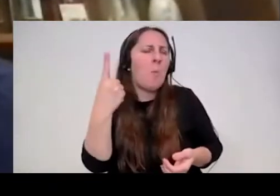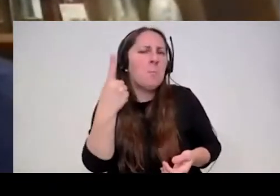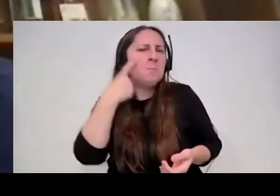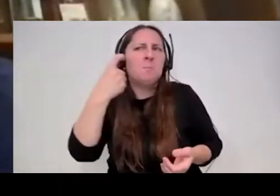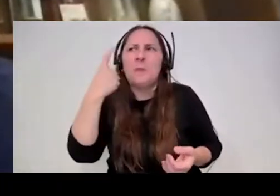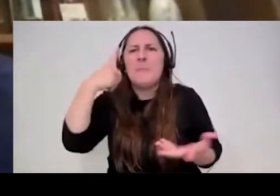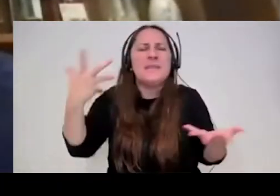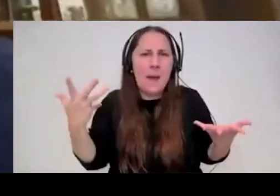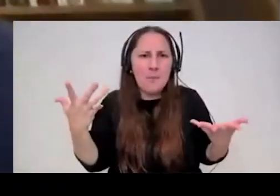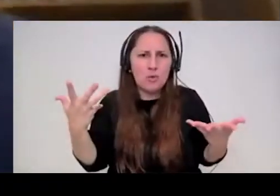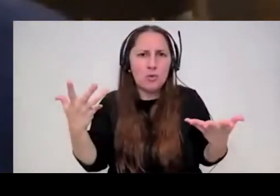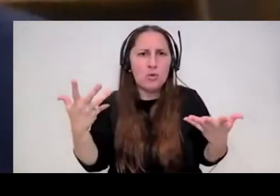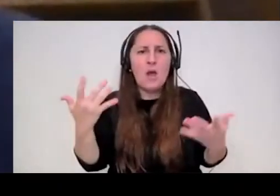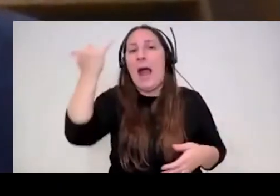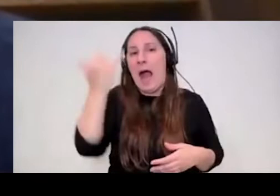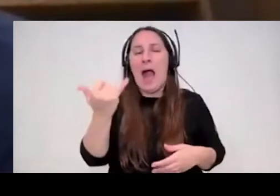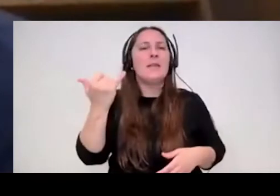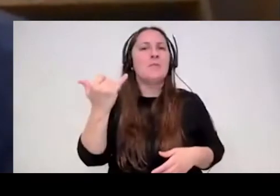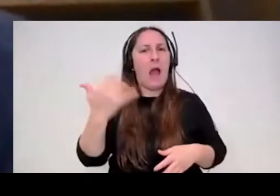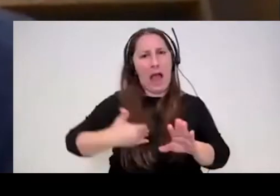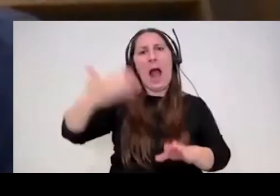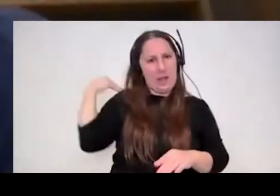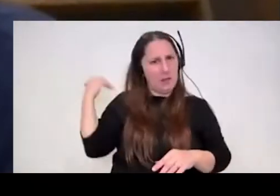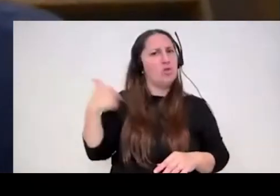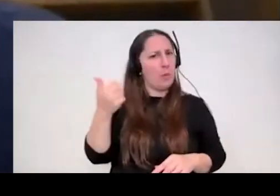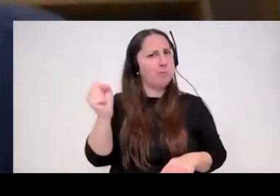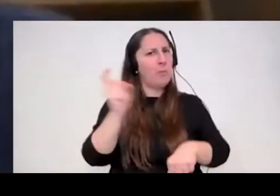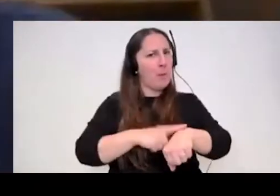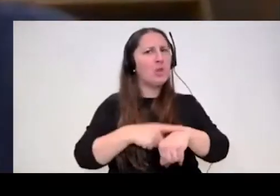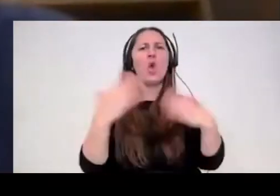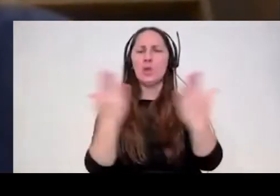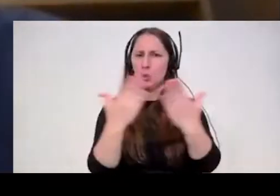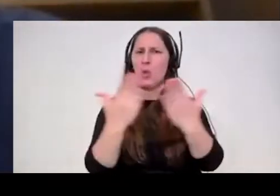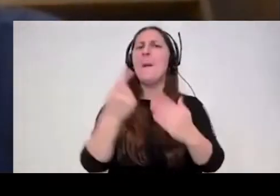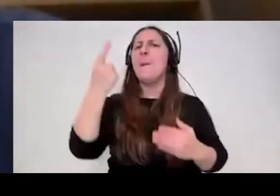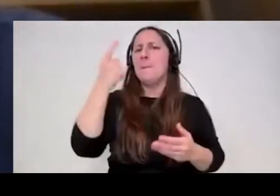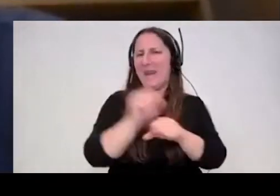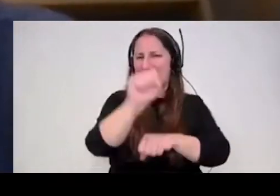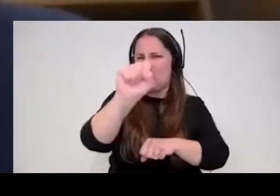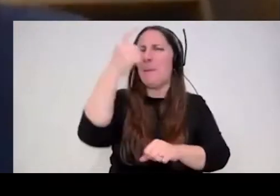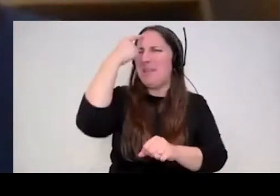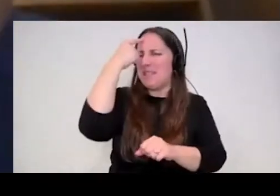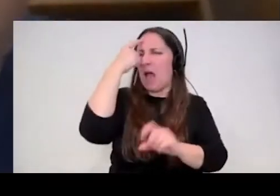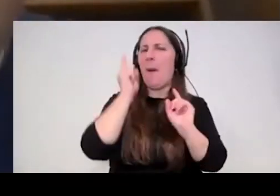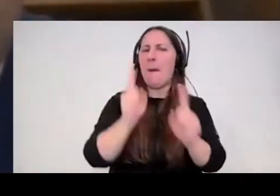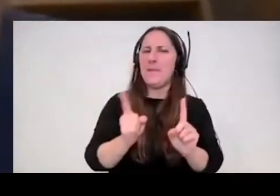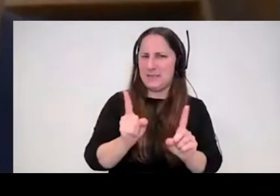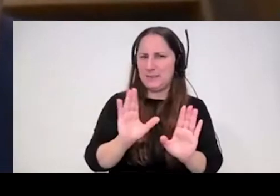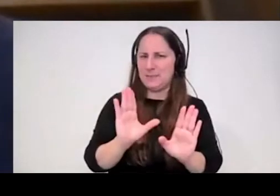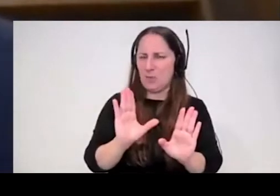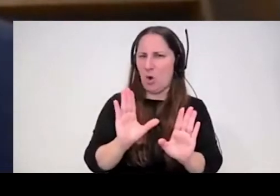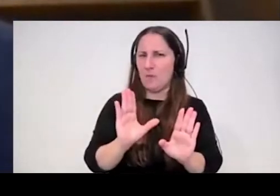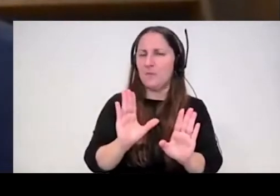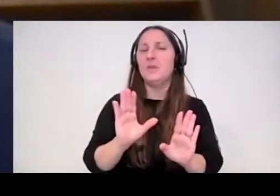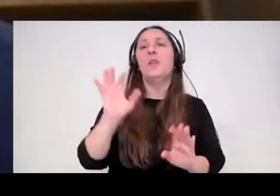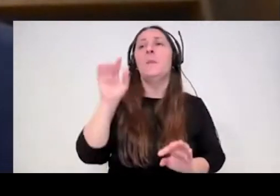Porque hay una tendencia que yo también la tenía cuando era estudiante y cuando me recibí en mis primeros años, ¿no? Bueno, con todo lo que dice la OIT